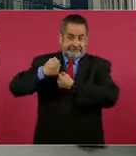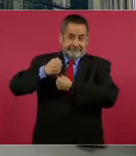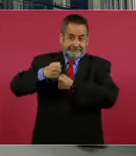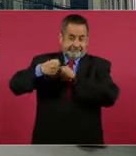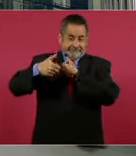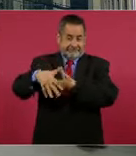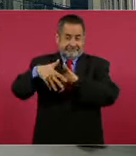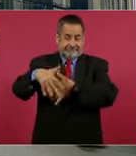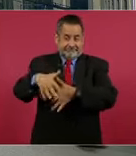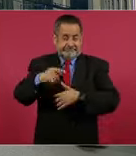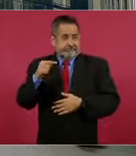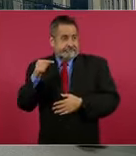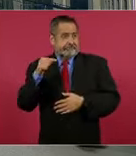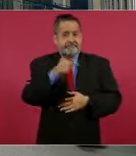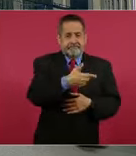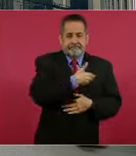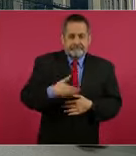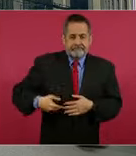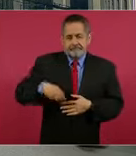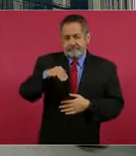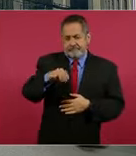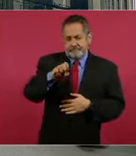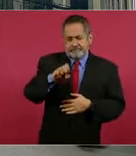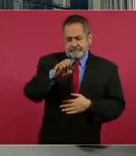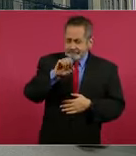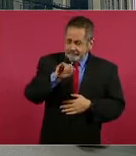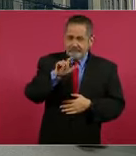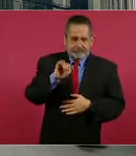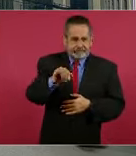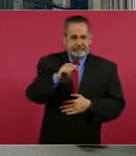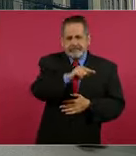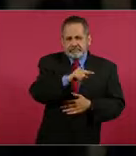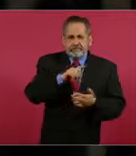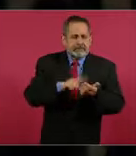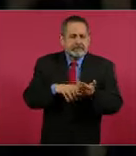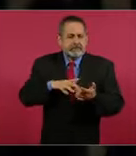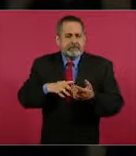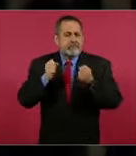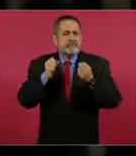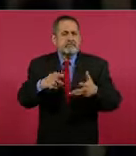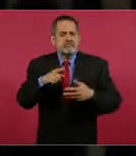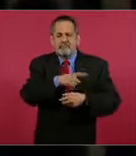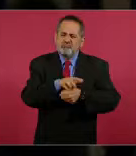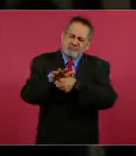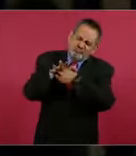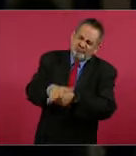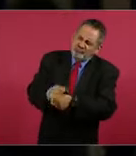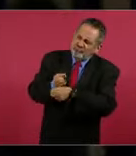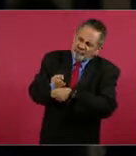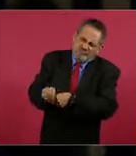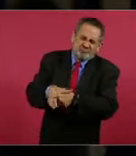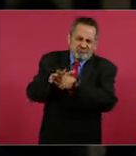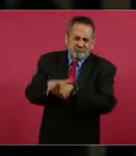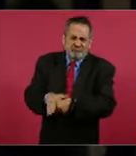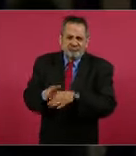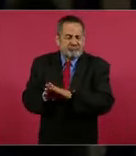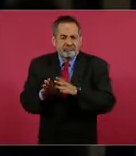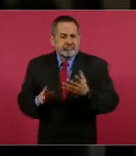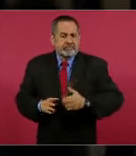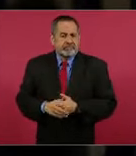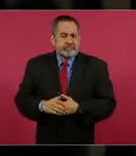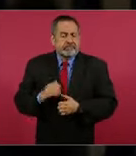sucediendo tras la llegada de Milei a la presidencia, han habido muchísimos actos ya de represión. Y saber si le podría dar